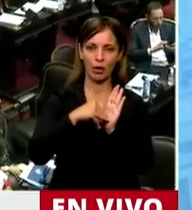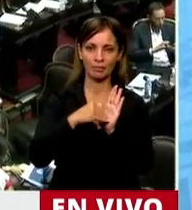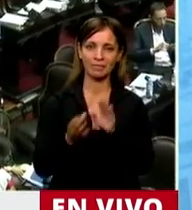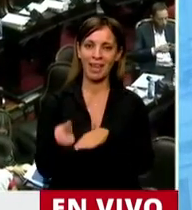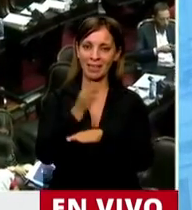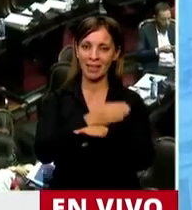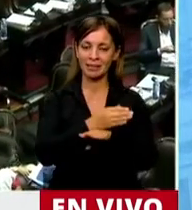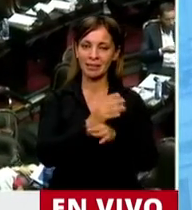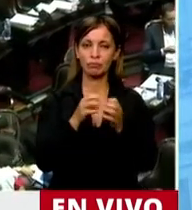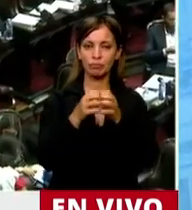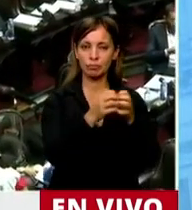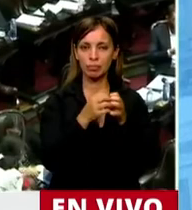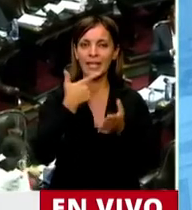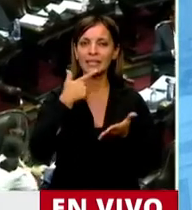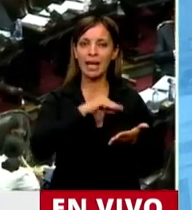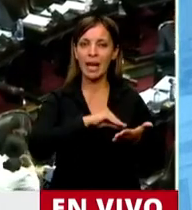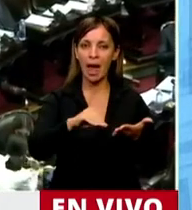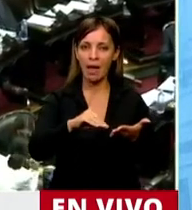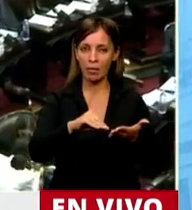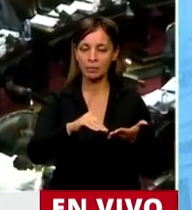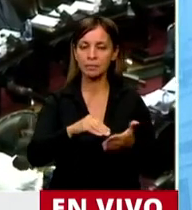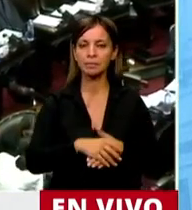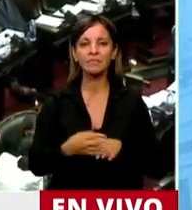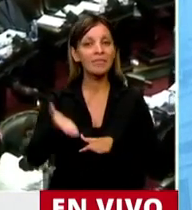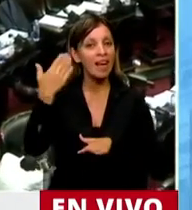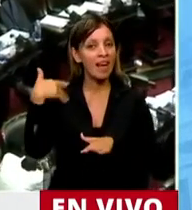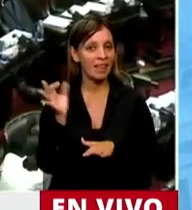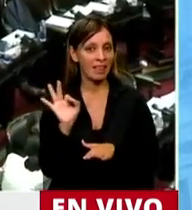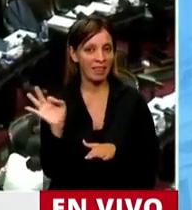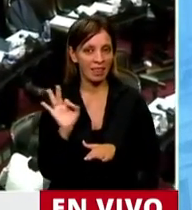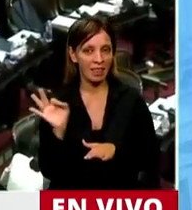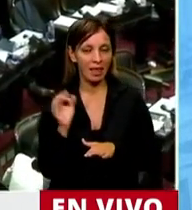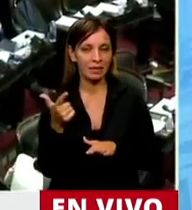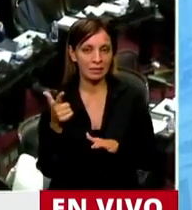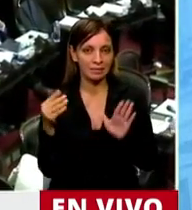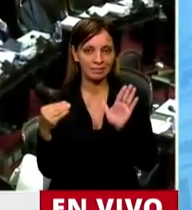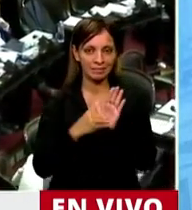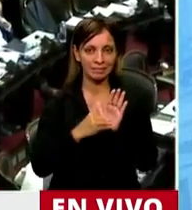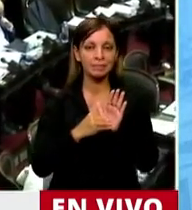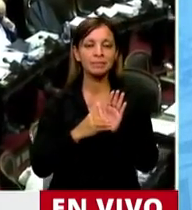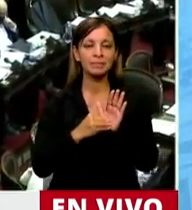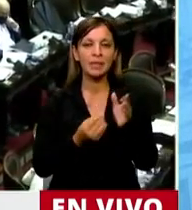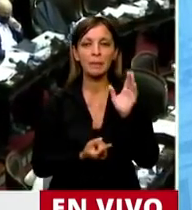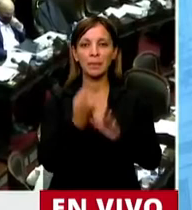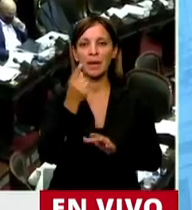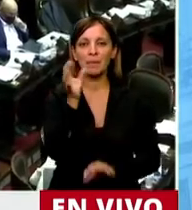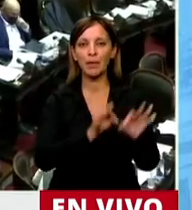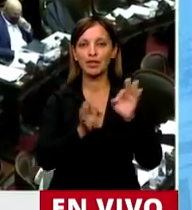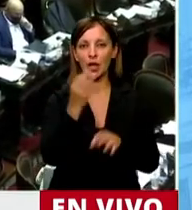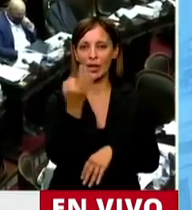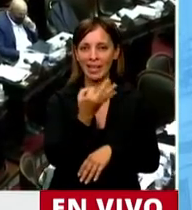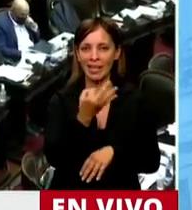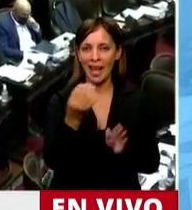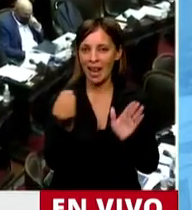de la Nación. No constaba originalmente en el proyecto que había enviado el Poder Ejecutivo, se